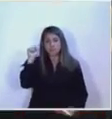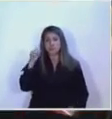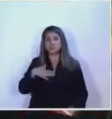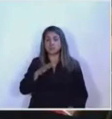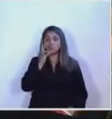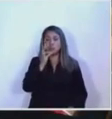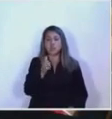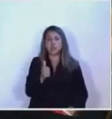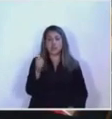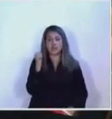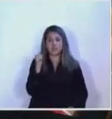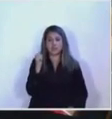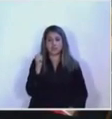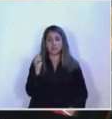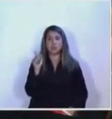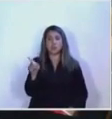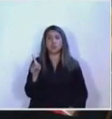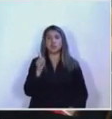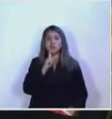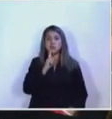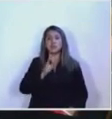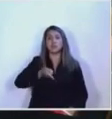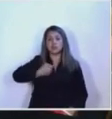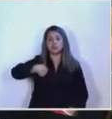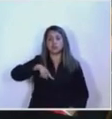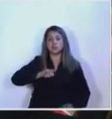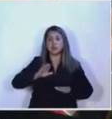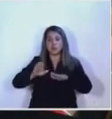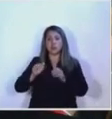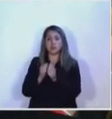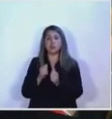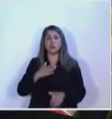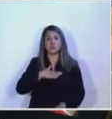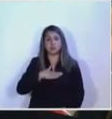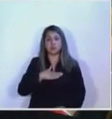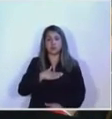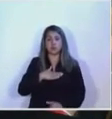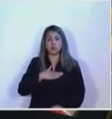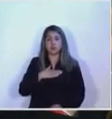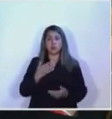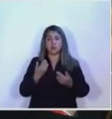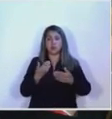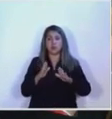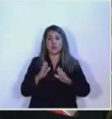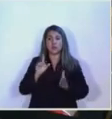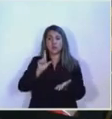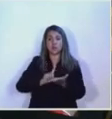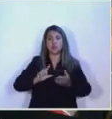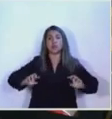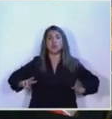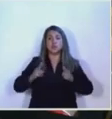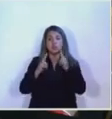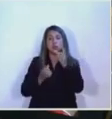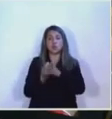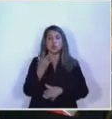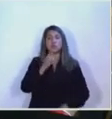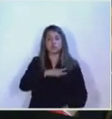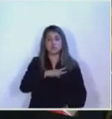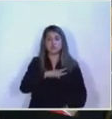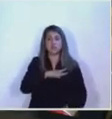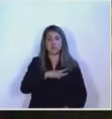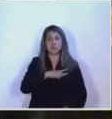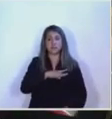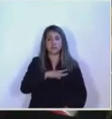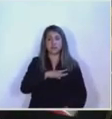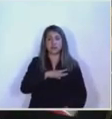ayer, cuente usted con nosotros, cuente usted conmigo, desde donde estemos, para construir ese nuevo Chile que a la voz